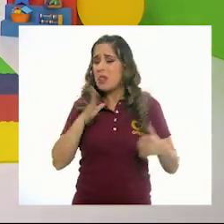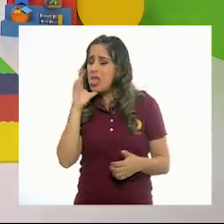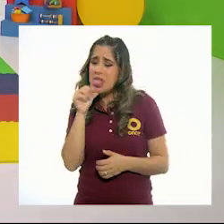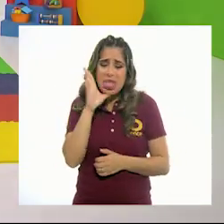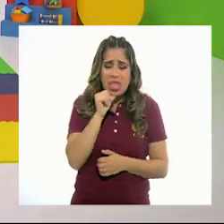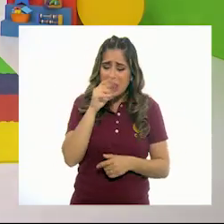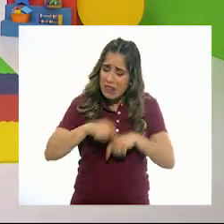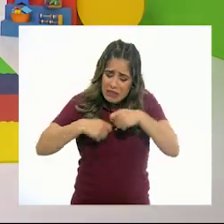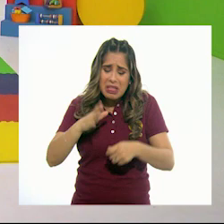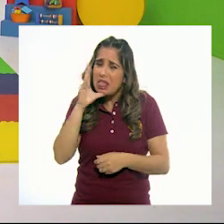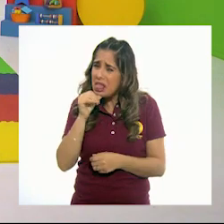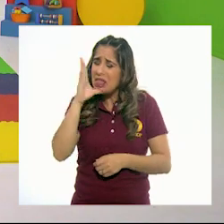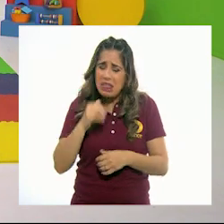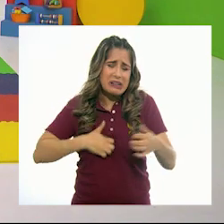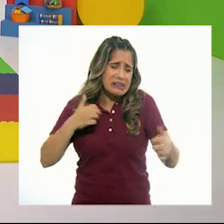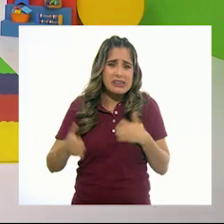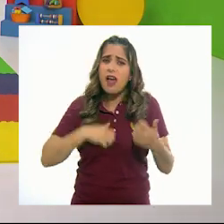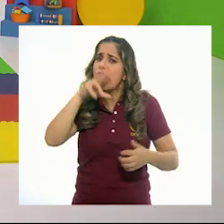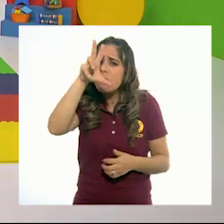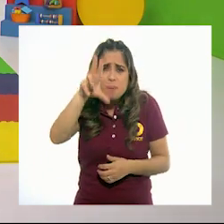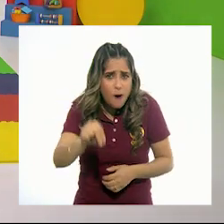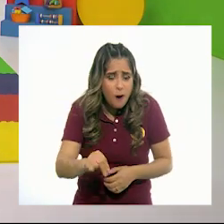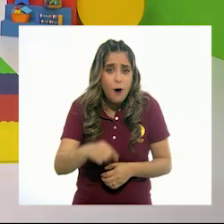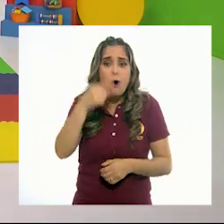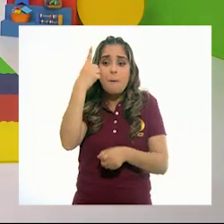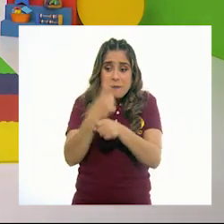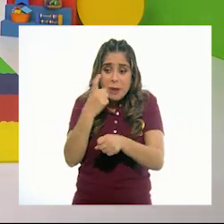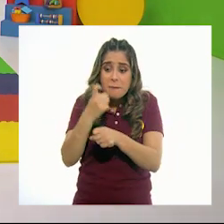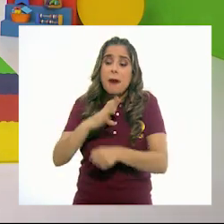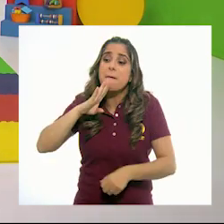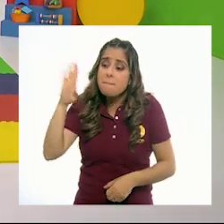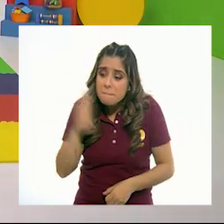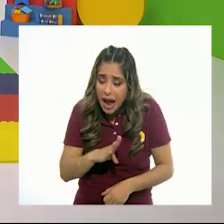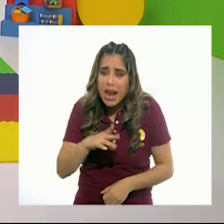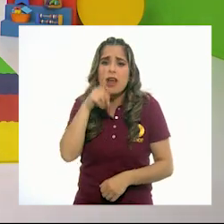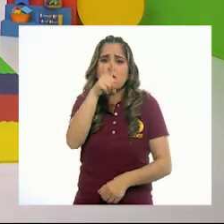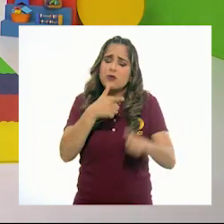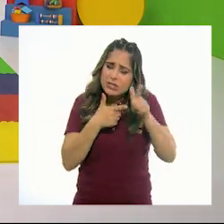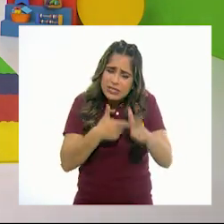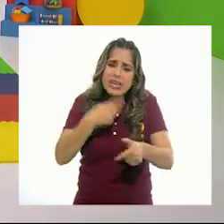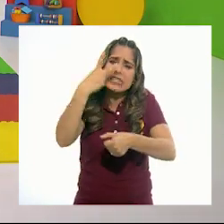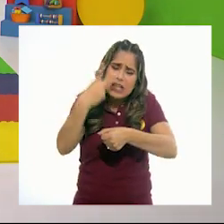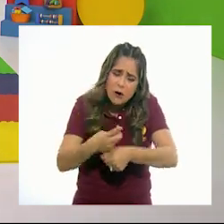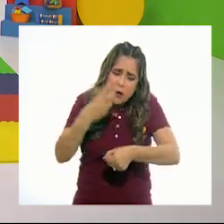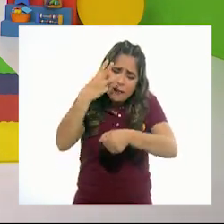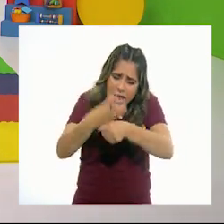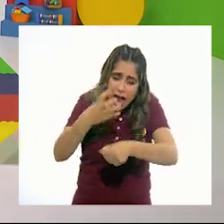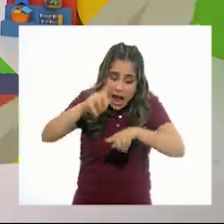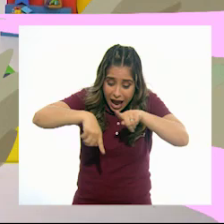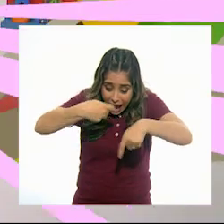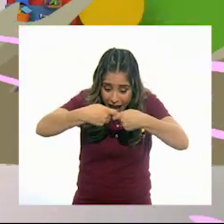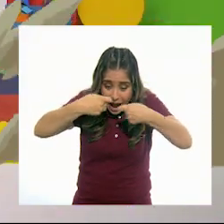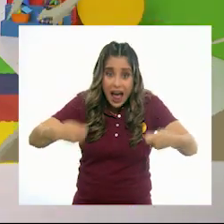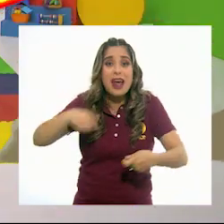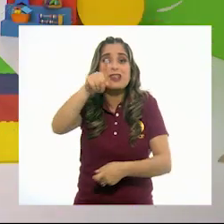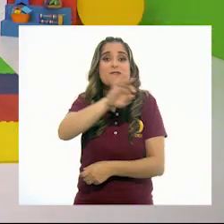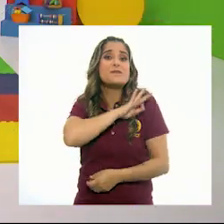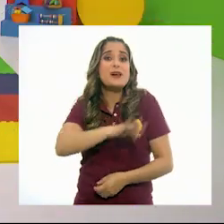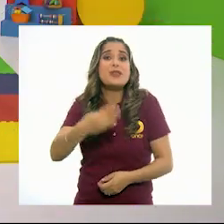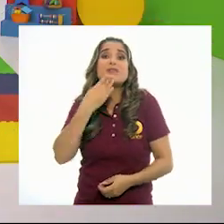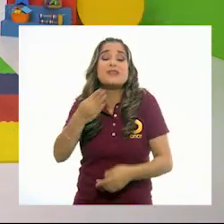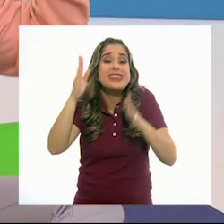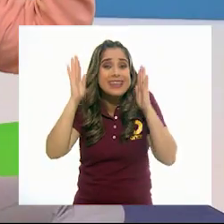tampoco enojarse si no sale a la primera. Es cuestión de seguir intentándolo. ¡Así es! ¡Y eso es un